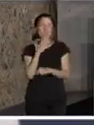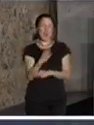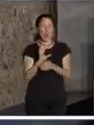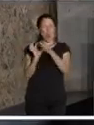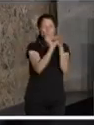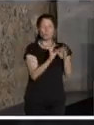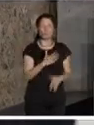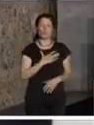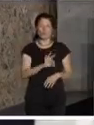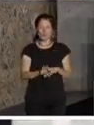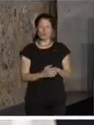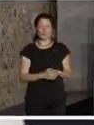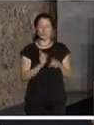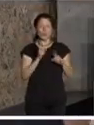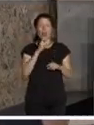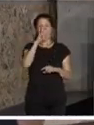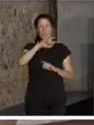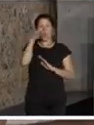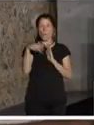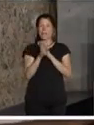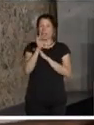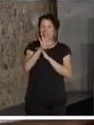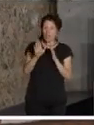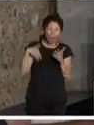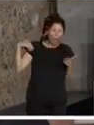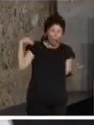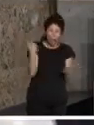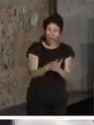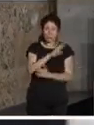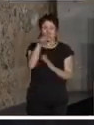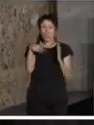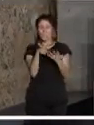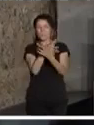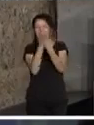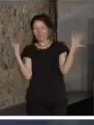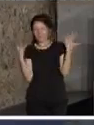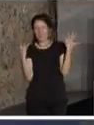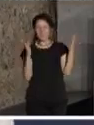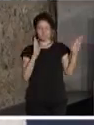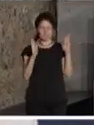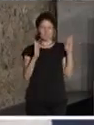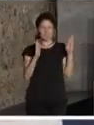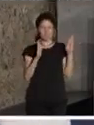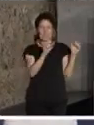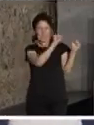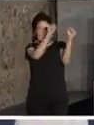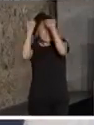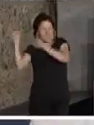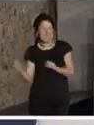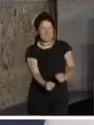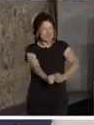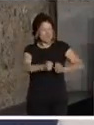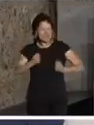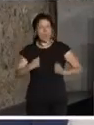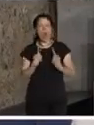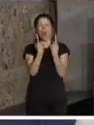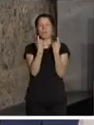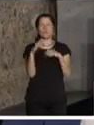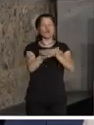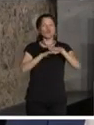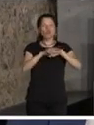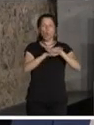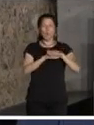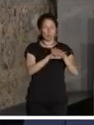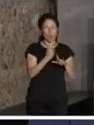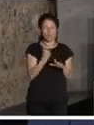a que unidas podemos desde el 2015 hasta el 2019 defendió con uñas y dientes la necesidad de un